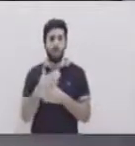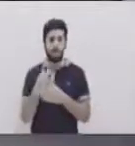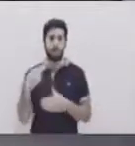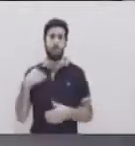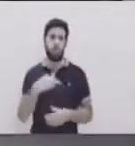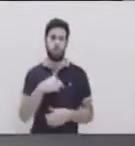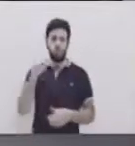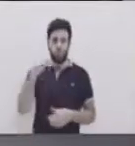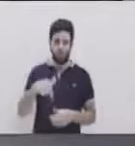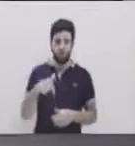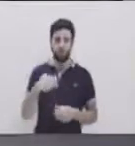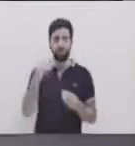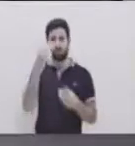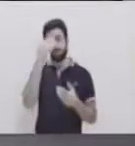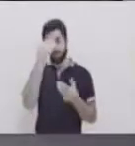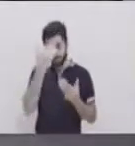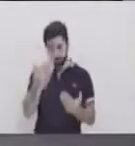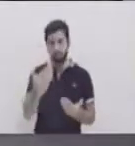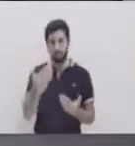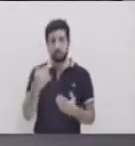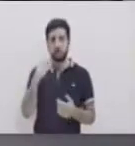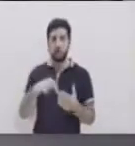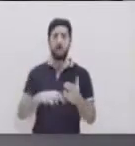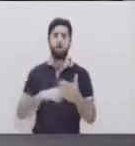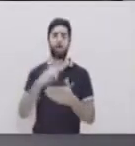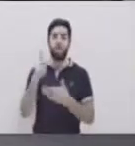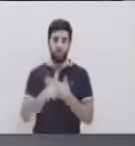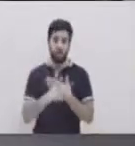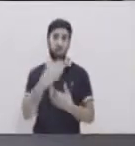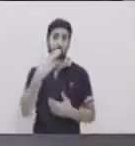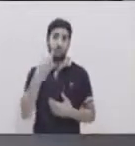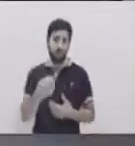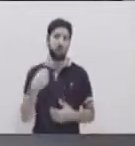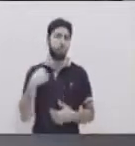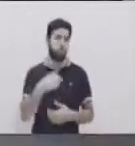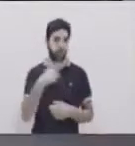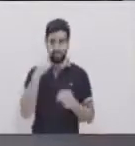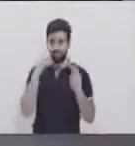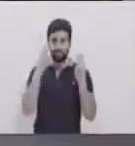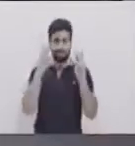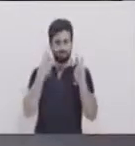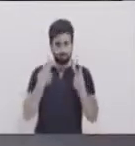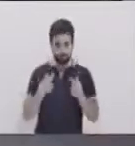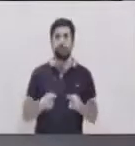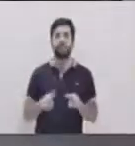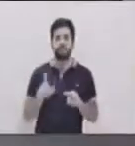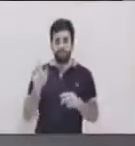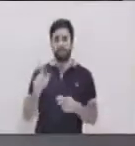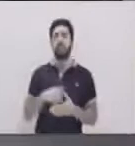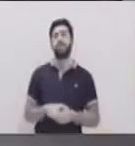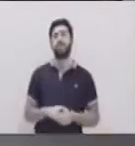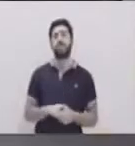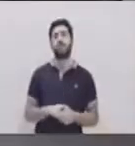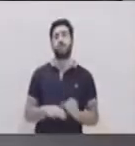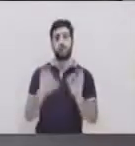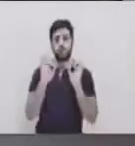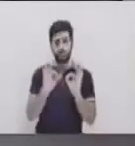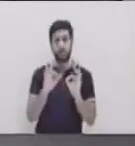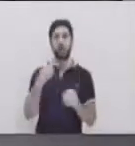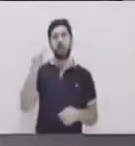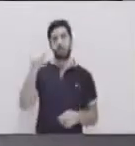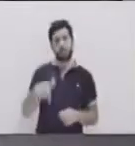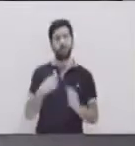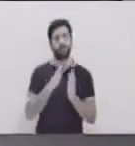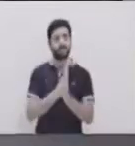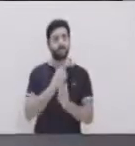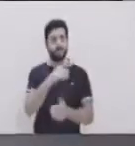con nosotros el día de hoy y te deseamos muchísimo éxito con tu proyecto y definitivamente estaremos pendientes de él por las redes sociales. Ahora